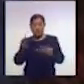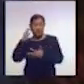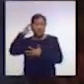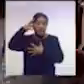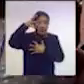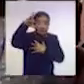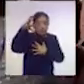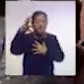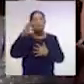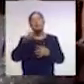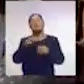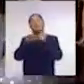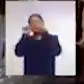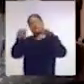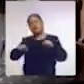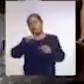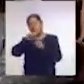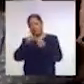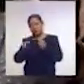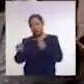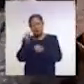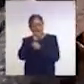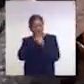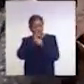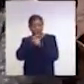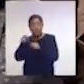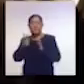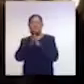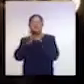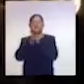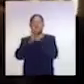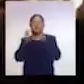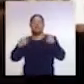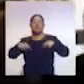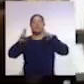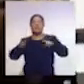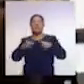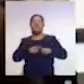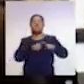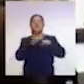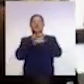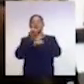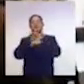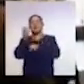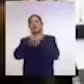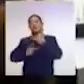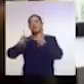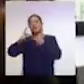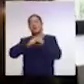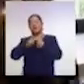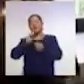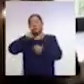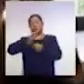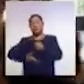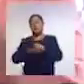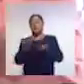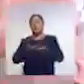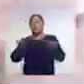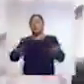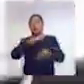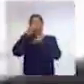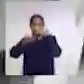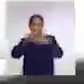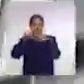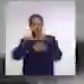de Investigadores, donde participaron representantes de diferentes estados del país. Adán Morales, Ahora Noticias.